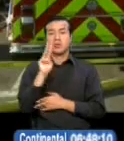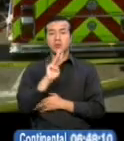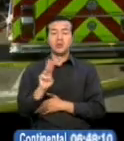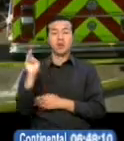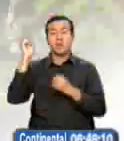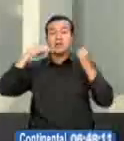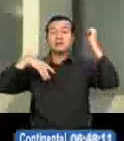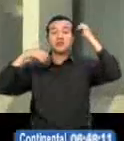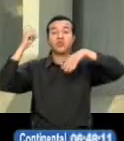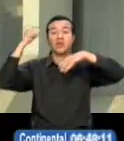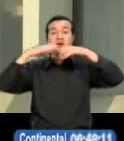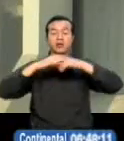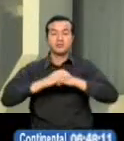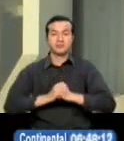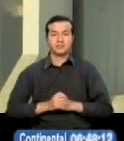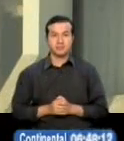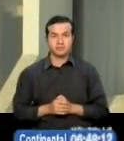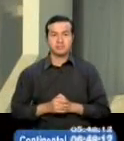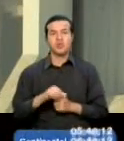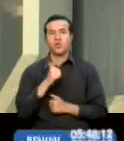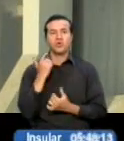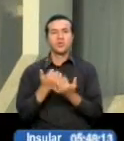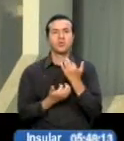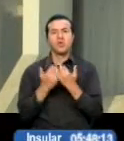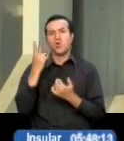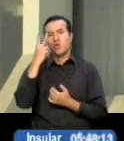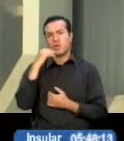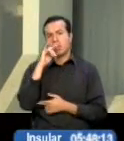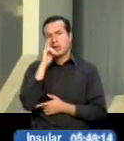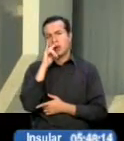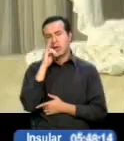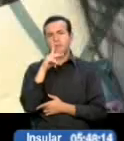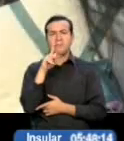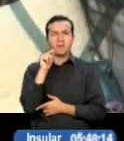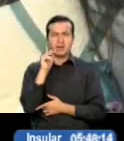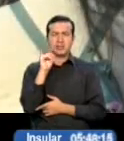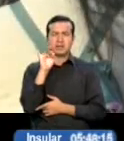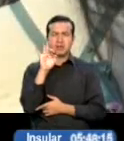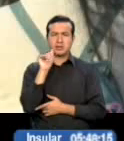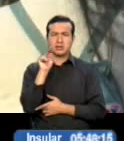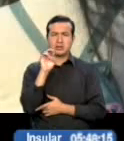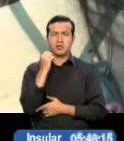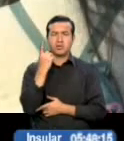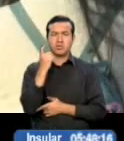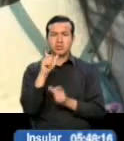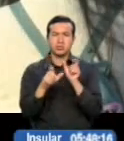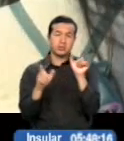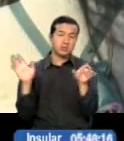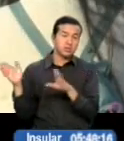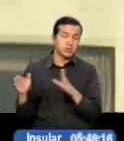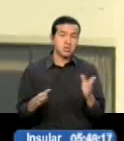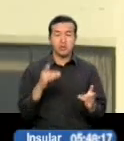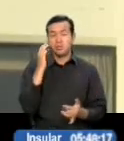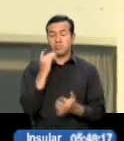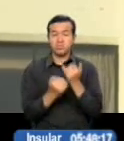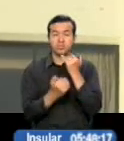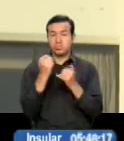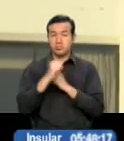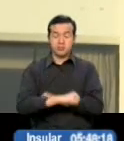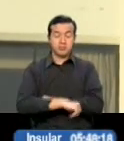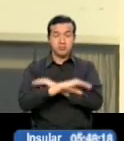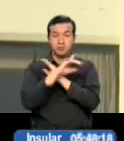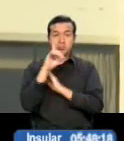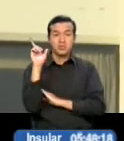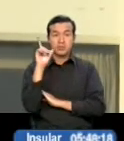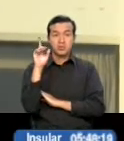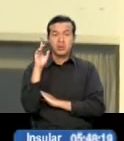discoteca. Y otro incendio en un hotel de lujo en Pakistán, en la ciudad de Karachi, deja 11 muertos. El fuego comenzó la madrugada de este